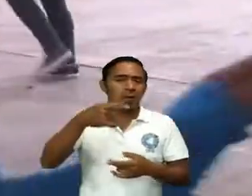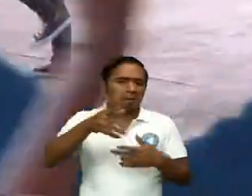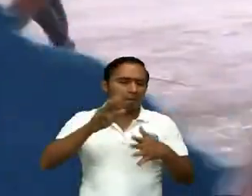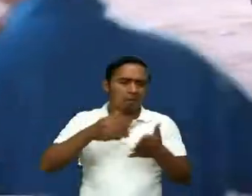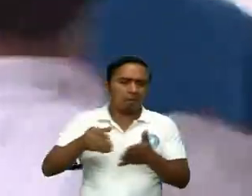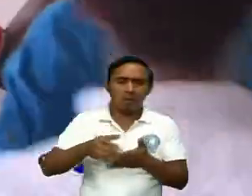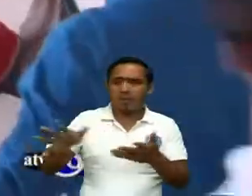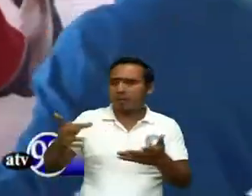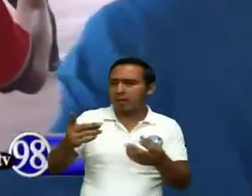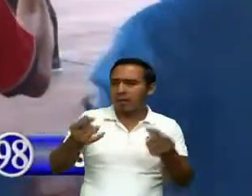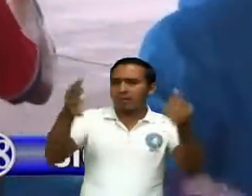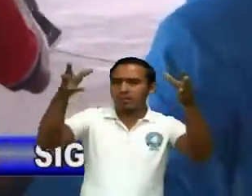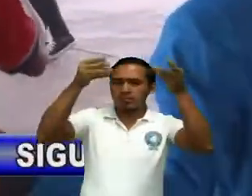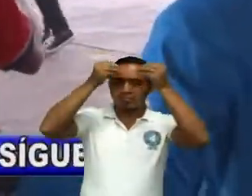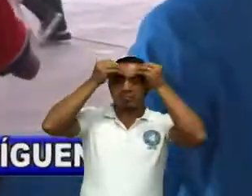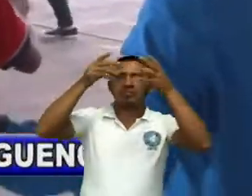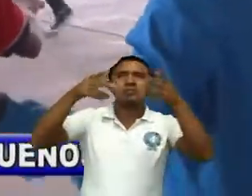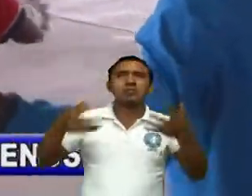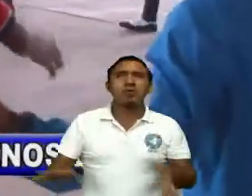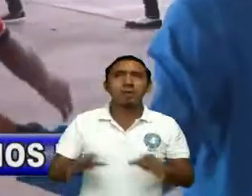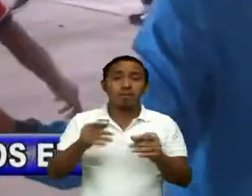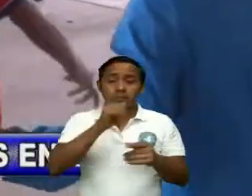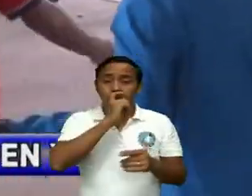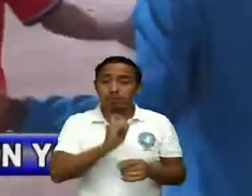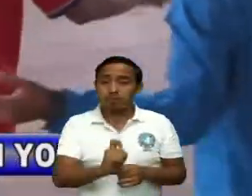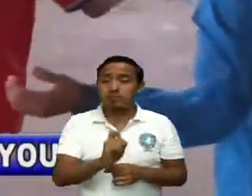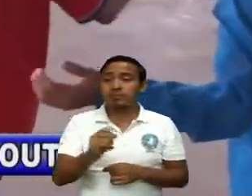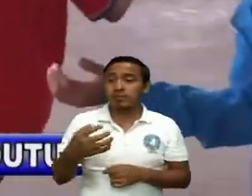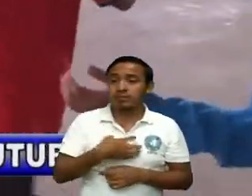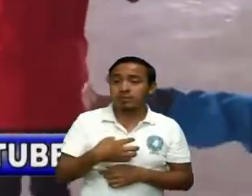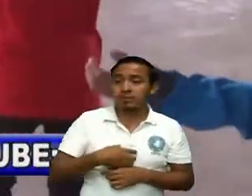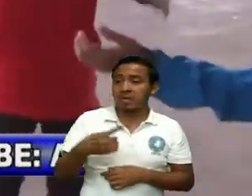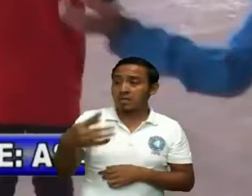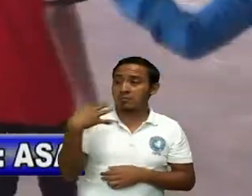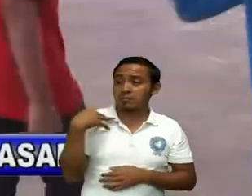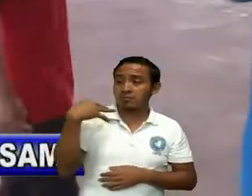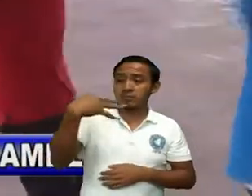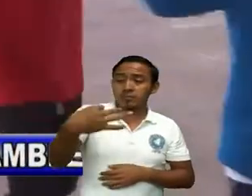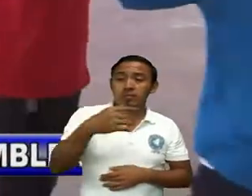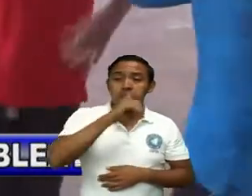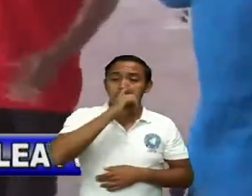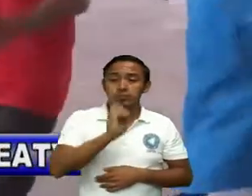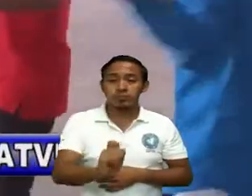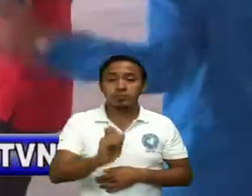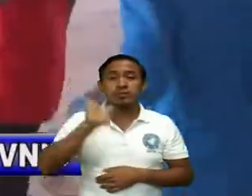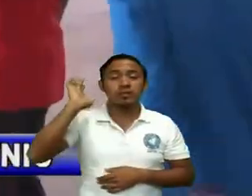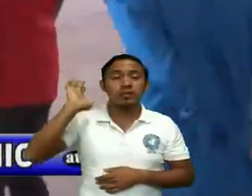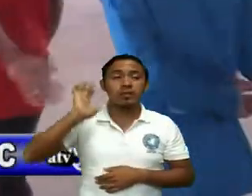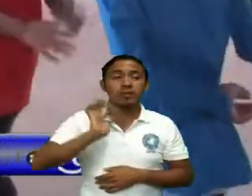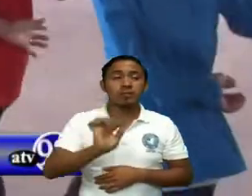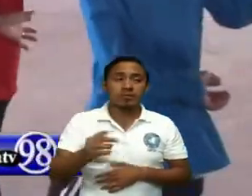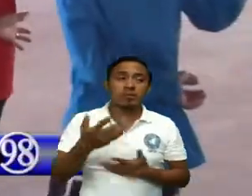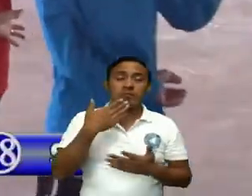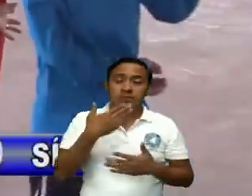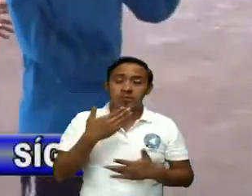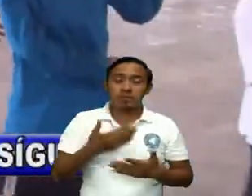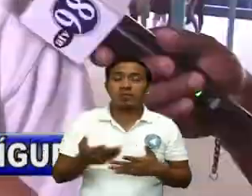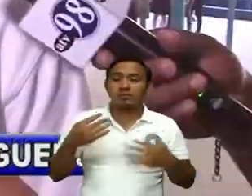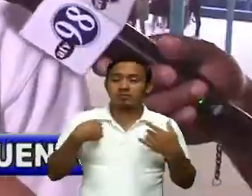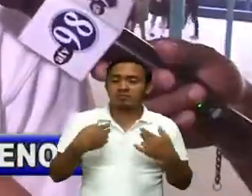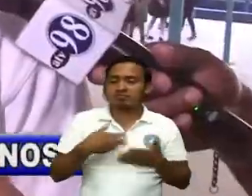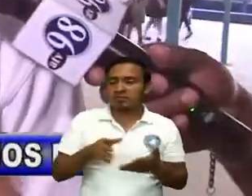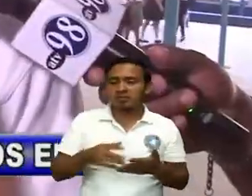capacidad de captación y sobre todo cuando les gusta lo nuestro, porque hay tan voluntarios a los que les gusta. Eso es una ventaja para el